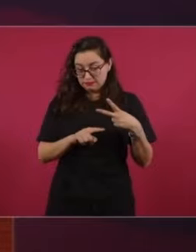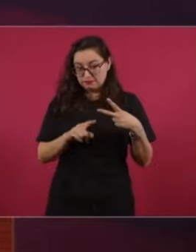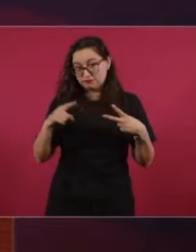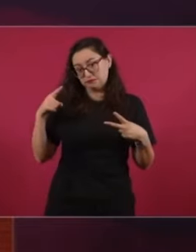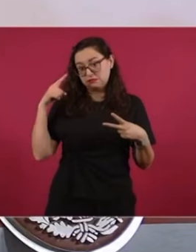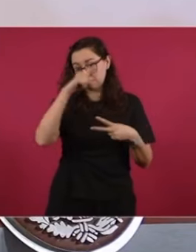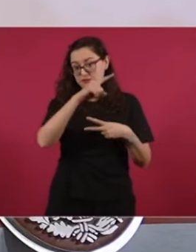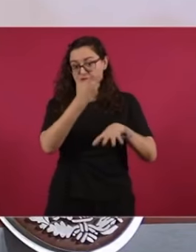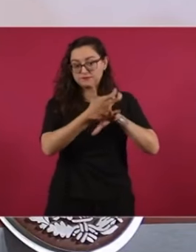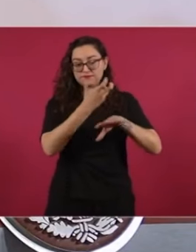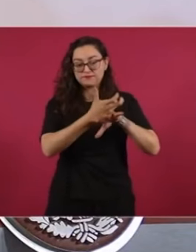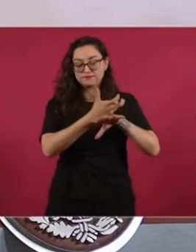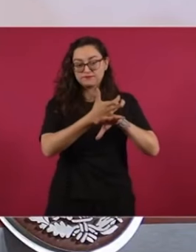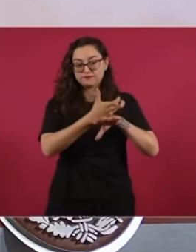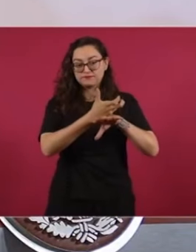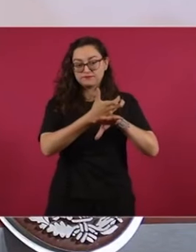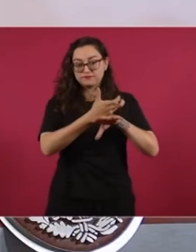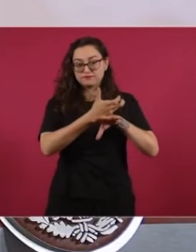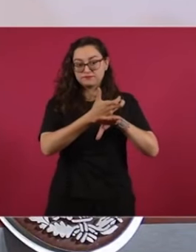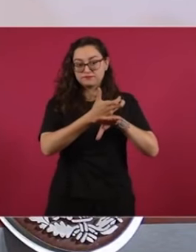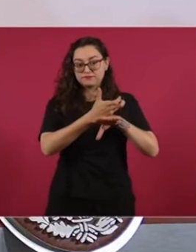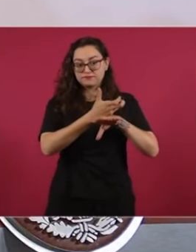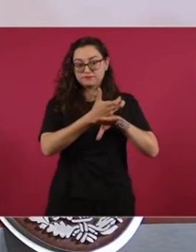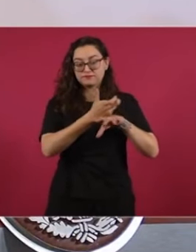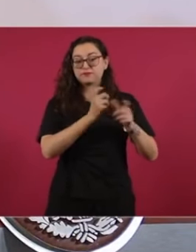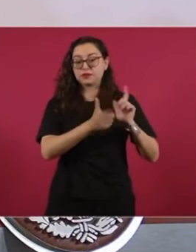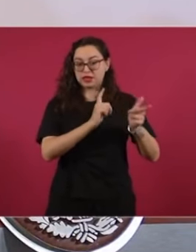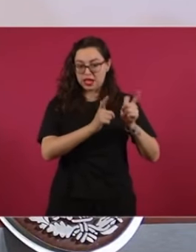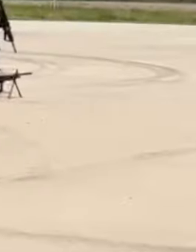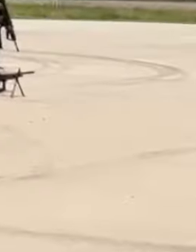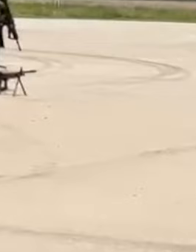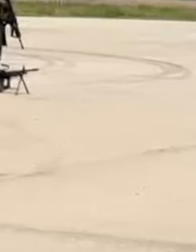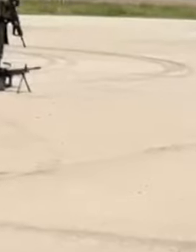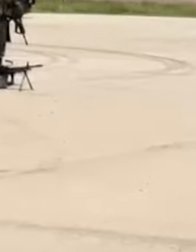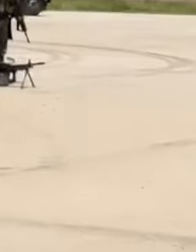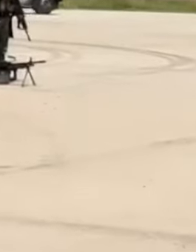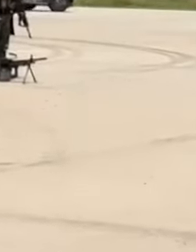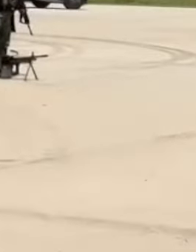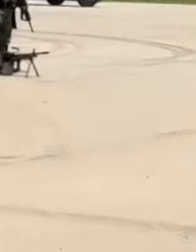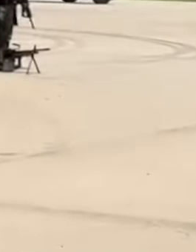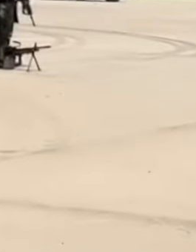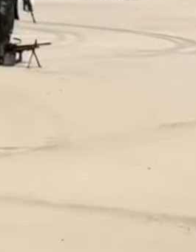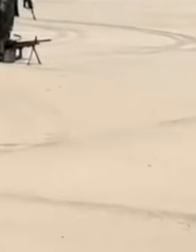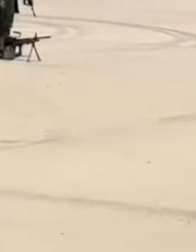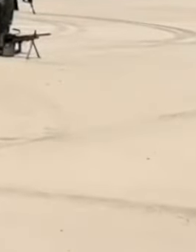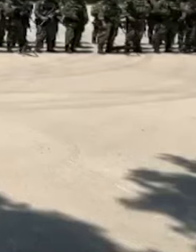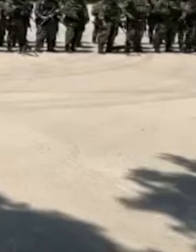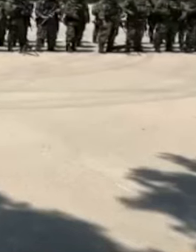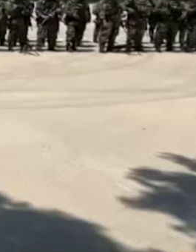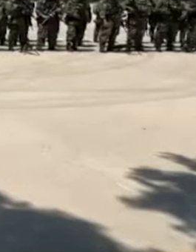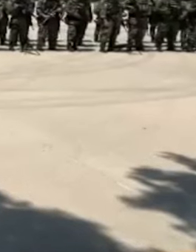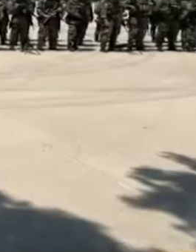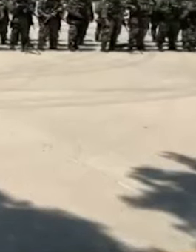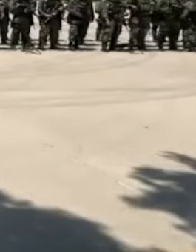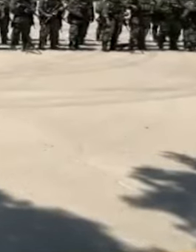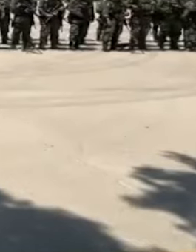custodia de las autoridades en El Paso, Texas. Por su parte, el gobierno federal inició la movilización de